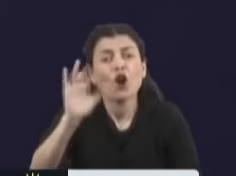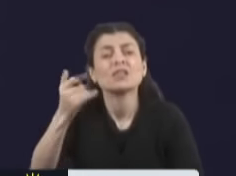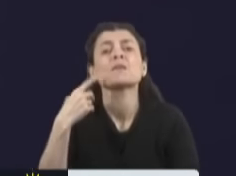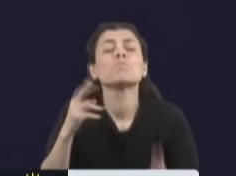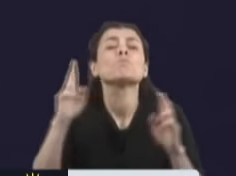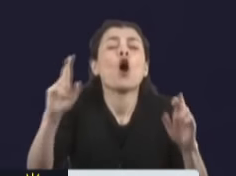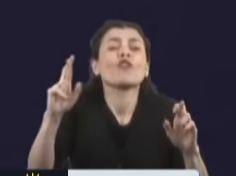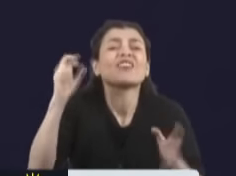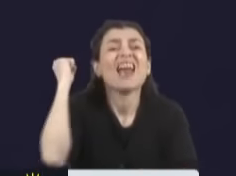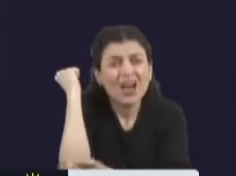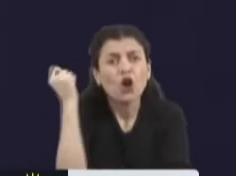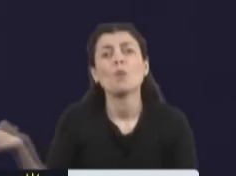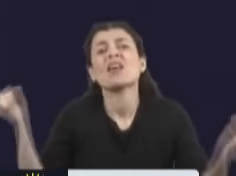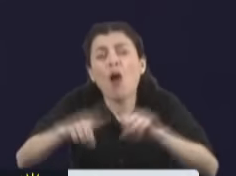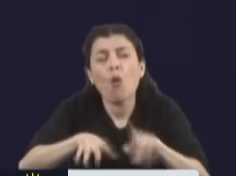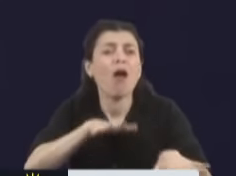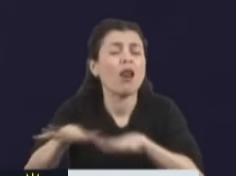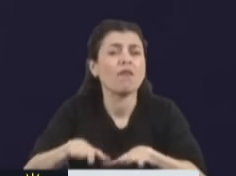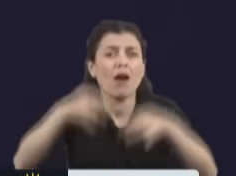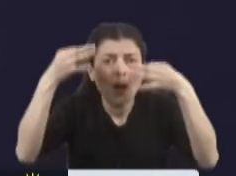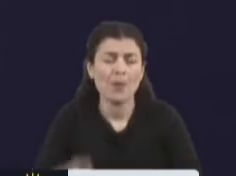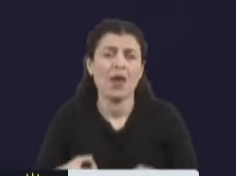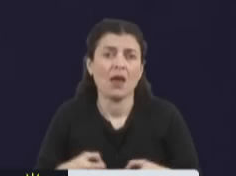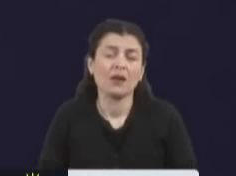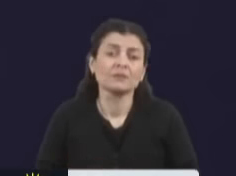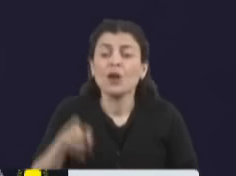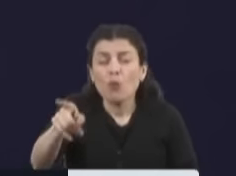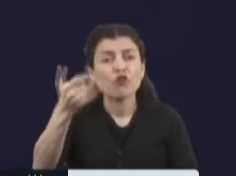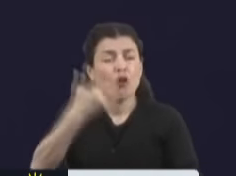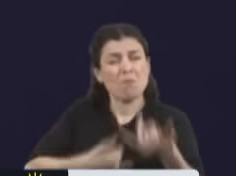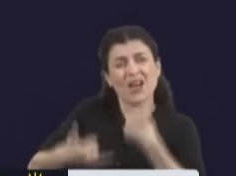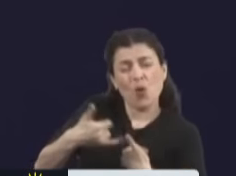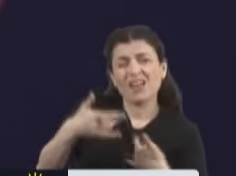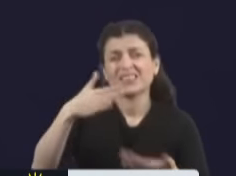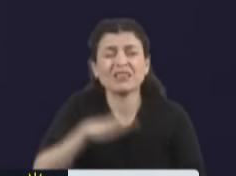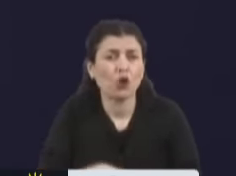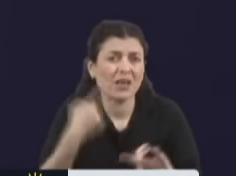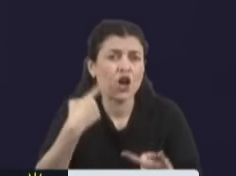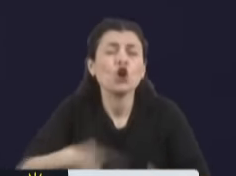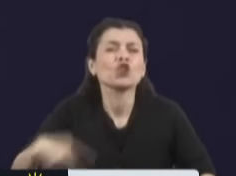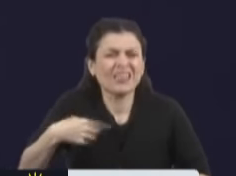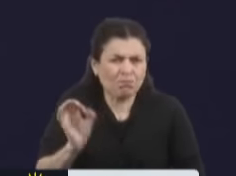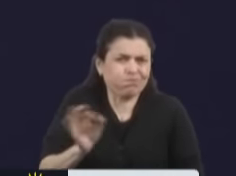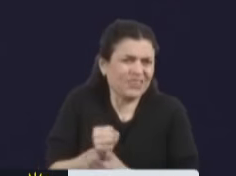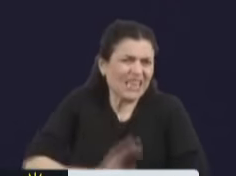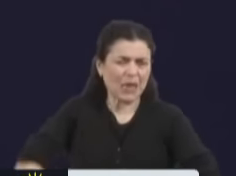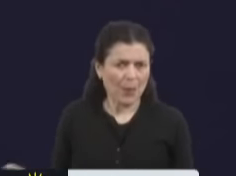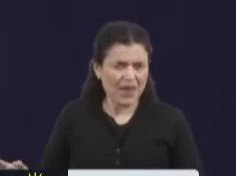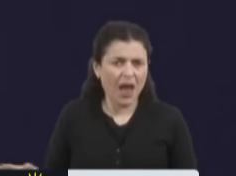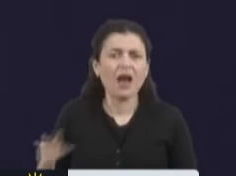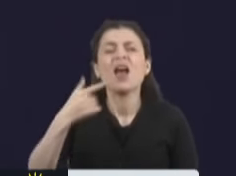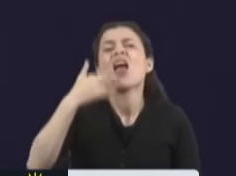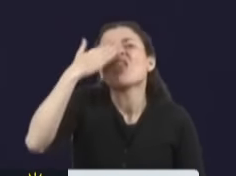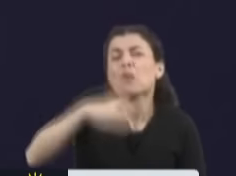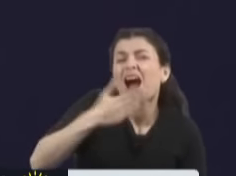llegue lo más lo más rid posible Así que lo que me das no son más que datos que uno más allá de que después podamos discutir el número y